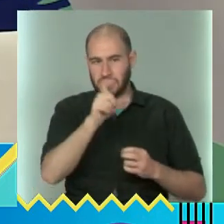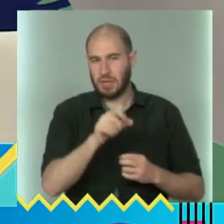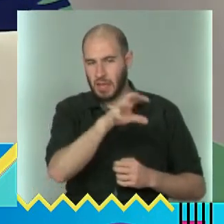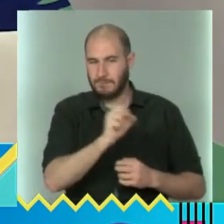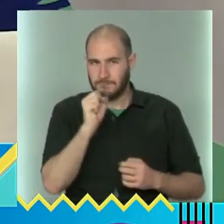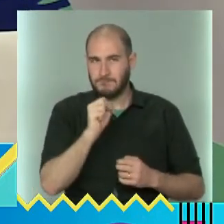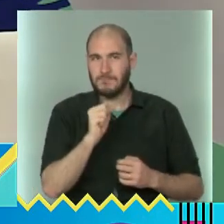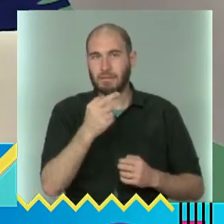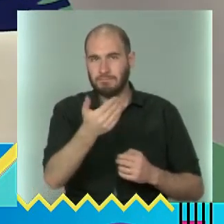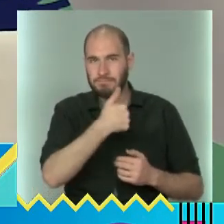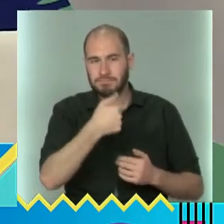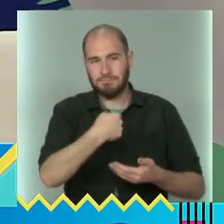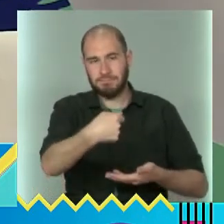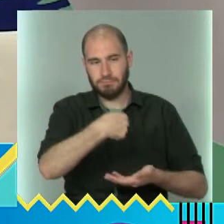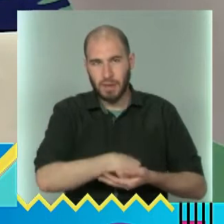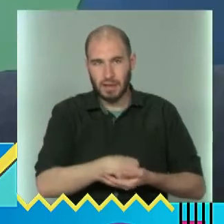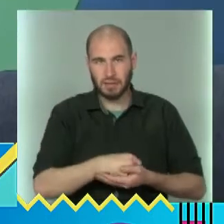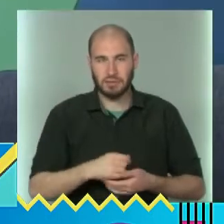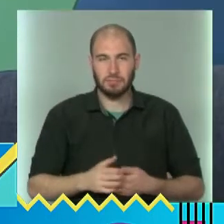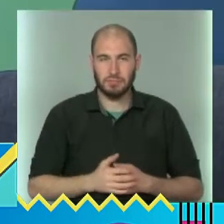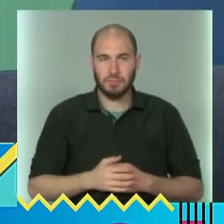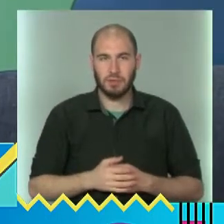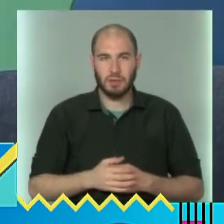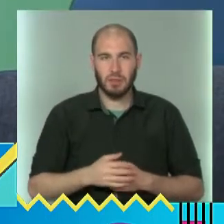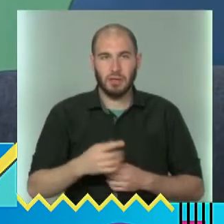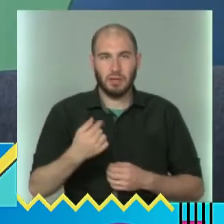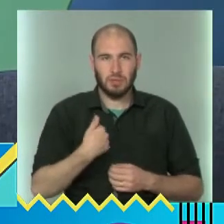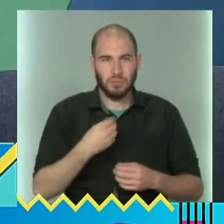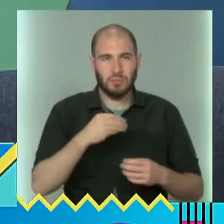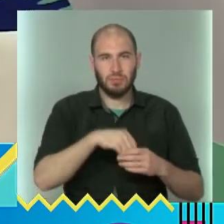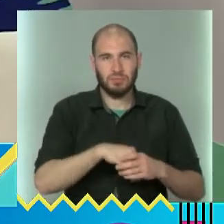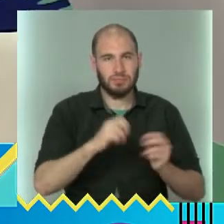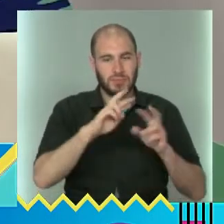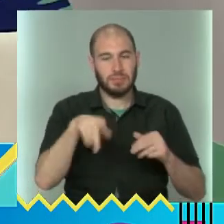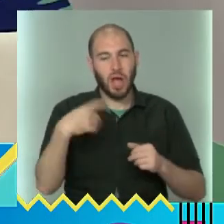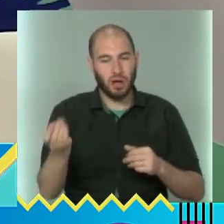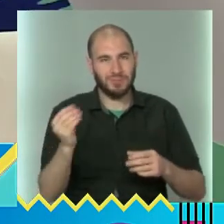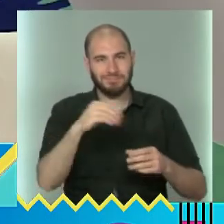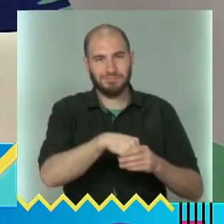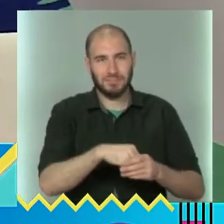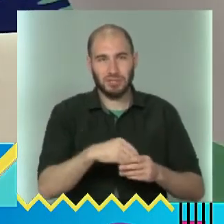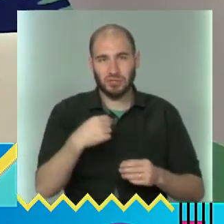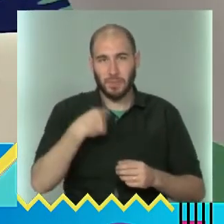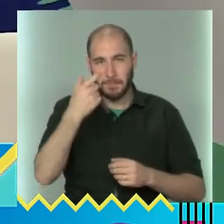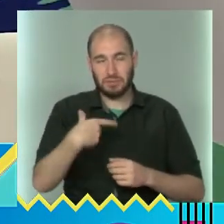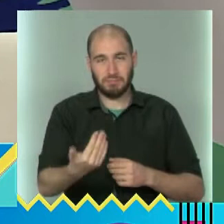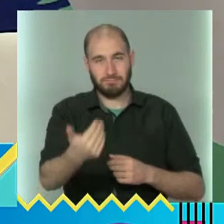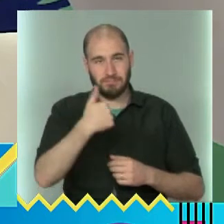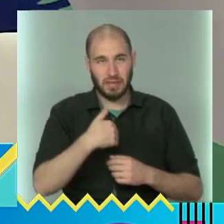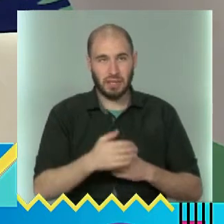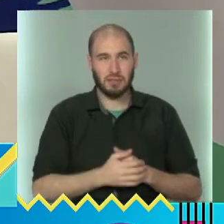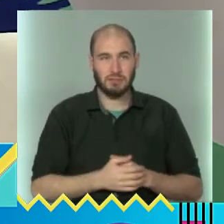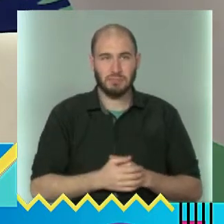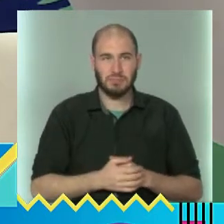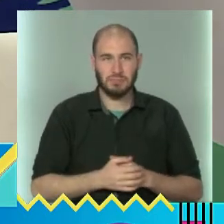cliente, está viniendo, me está pagando la sesión, yo me estoy metiendo en otras cosas. Y yo he tenido clientes que han venido